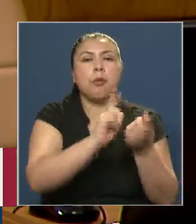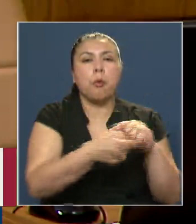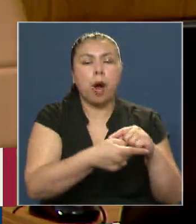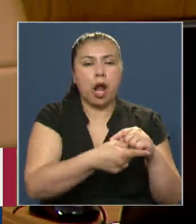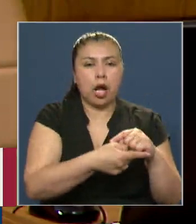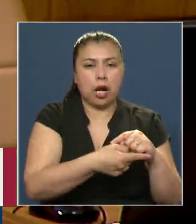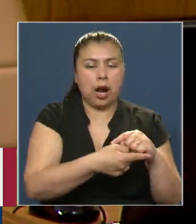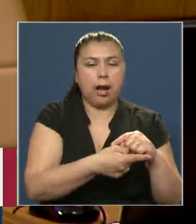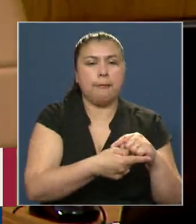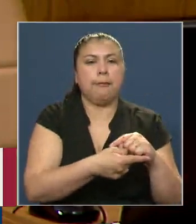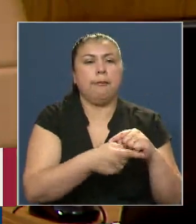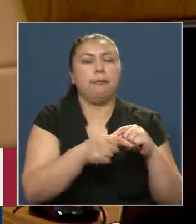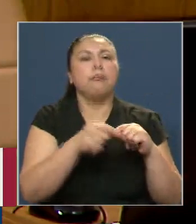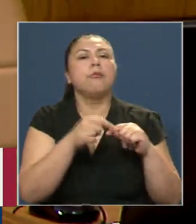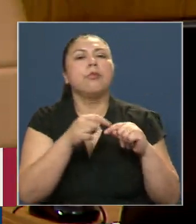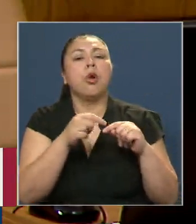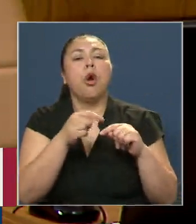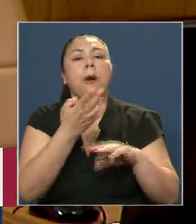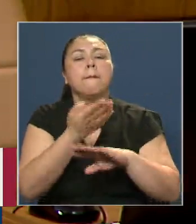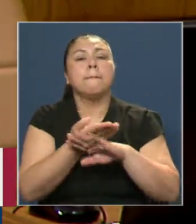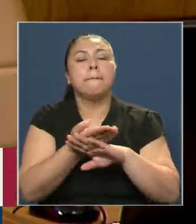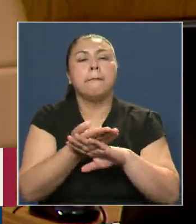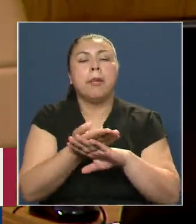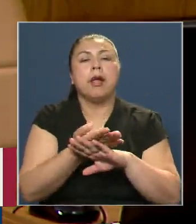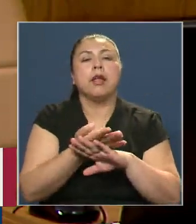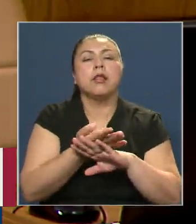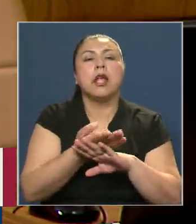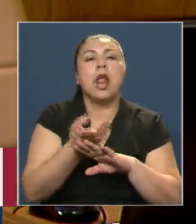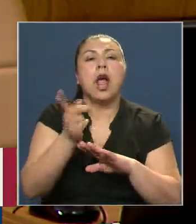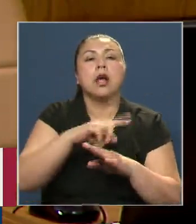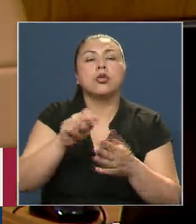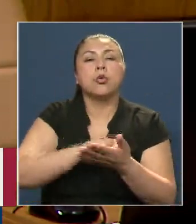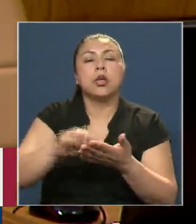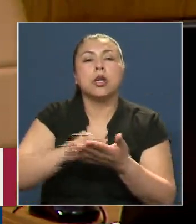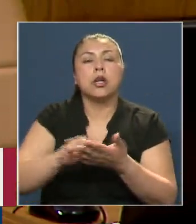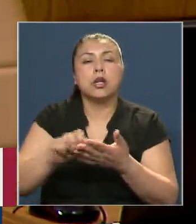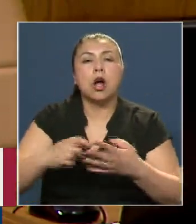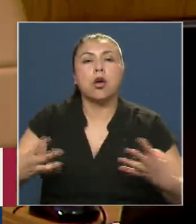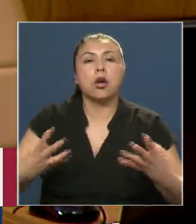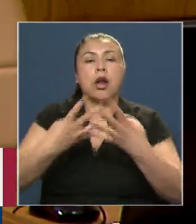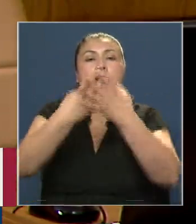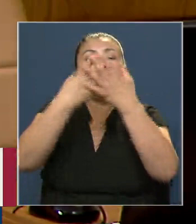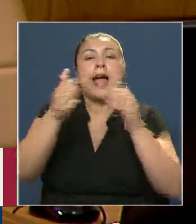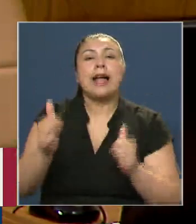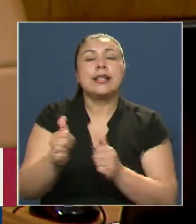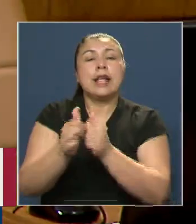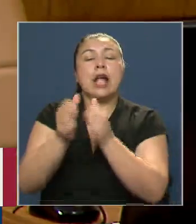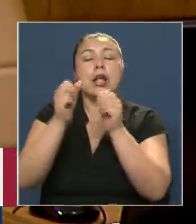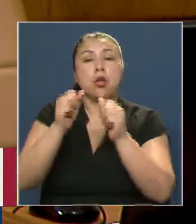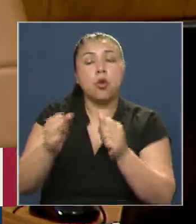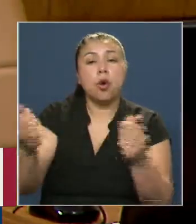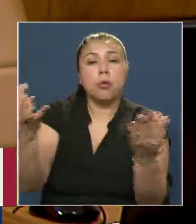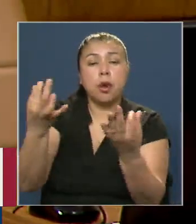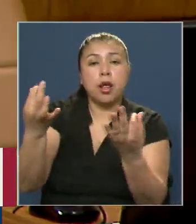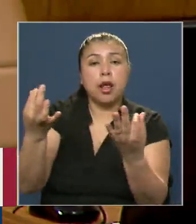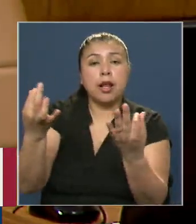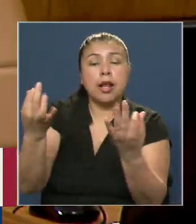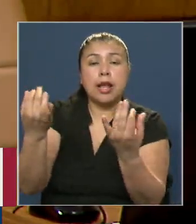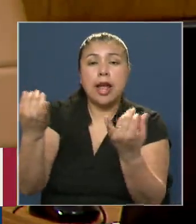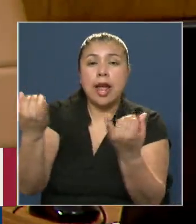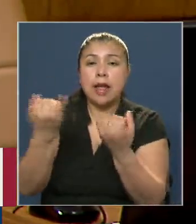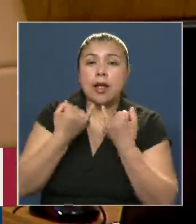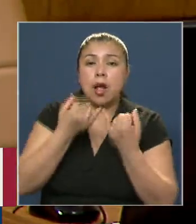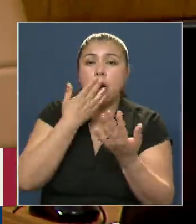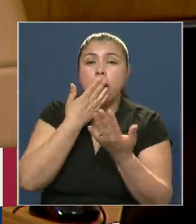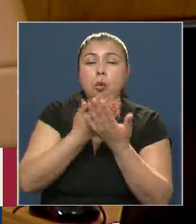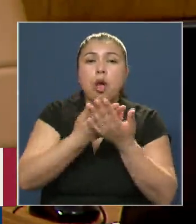solicitar al subsecretario de Redes Asistenciales del Ministerio de Salud que nos pueda señalar cuándo se va a